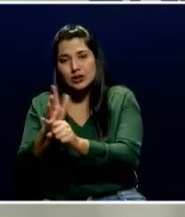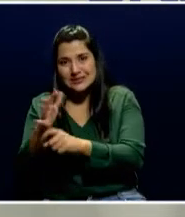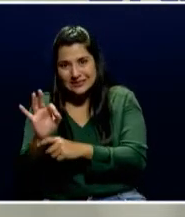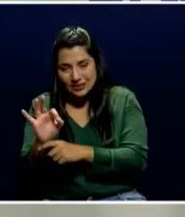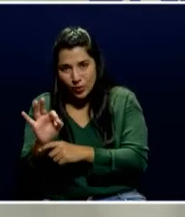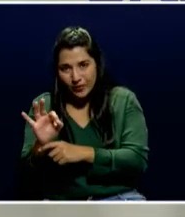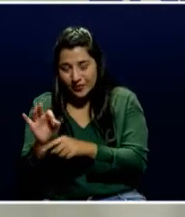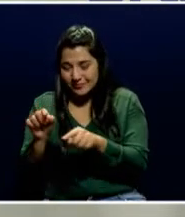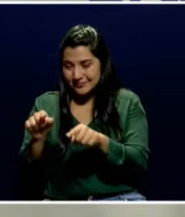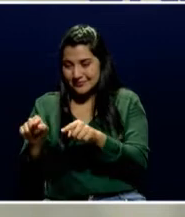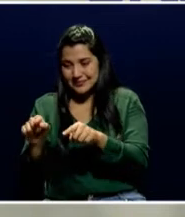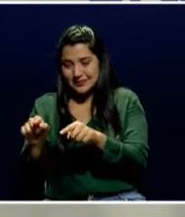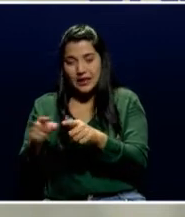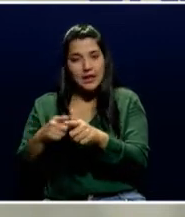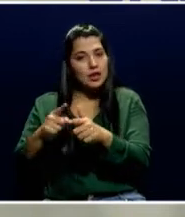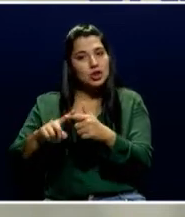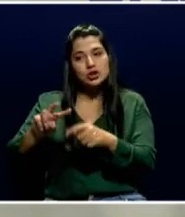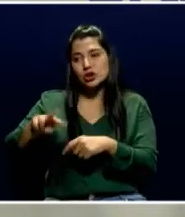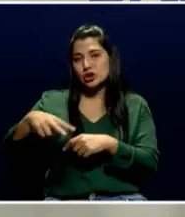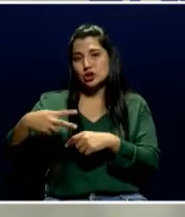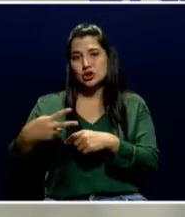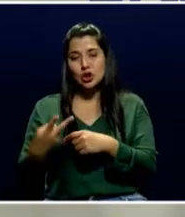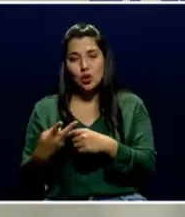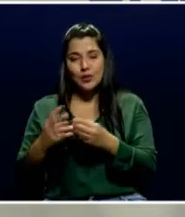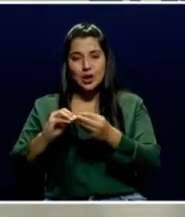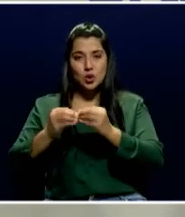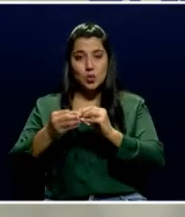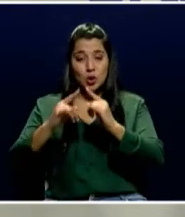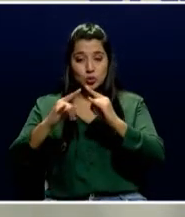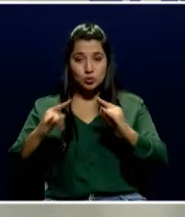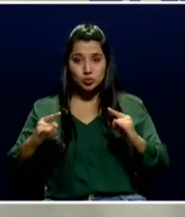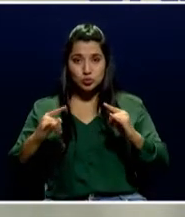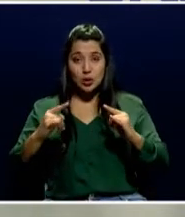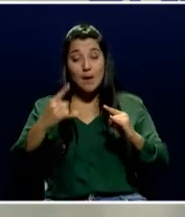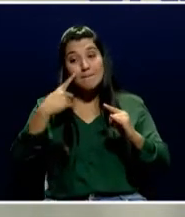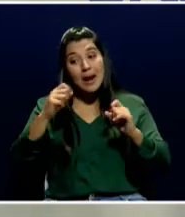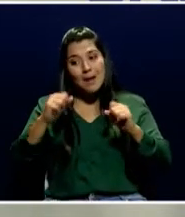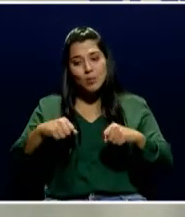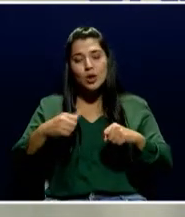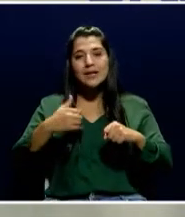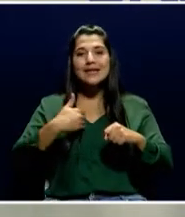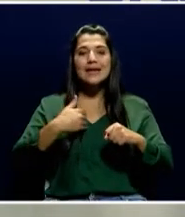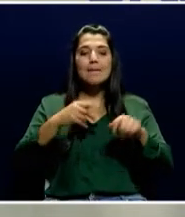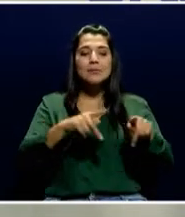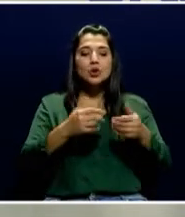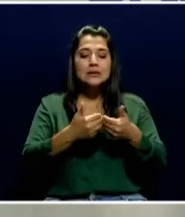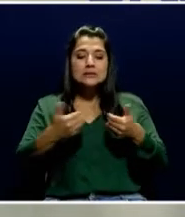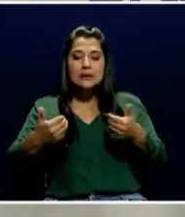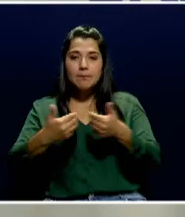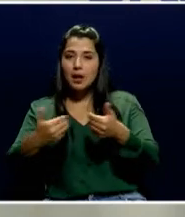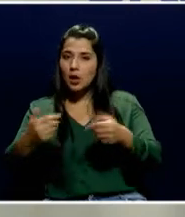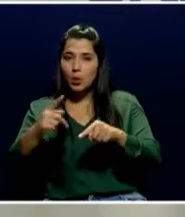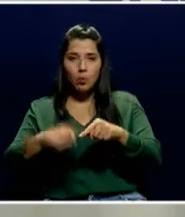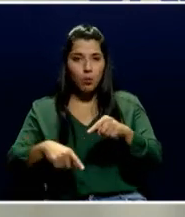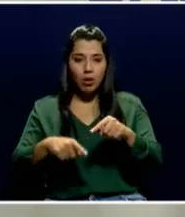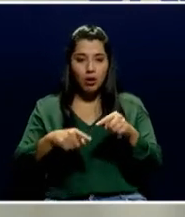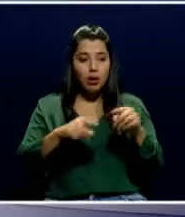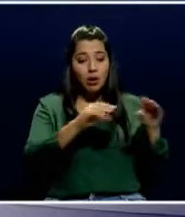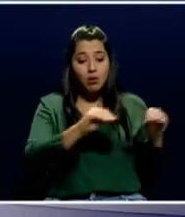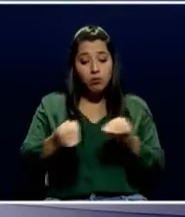que prácticamente duplicar la capacidad de los albergues para poder mantener las medidas de separación que el Ministerio de Salud ha establecido.